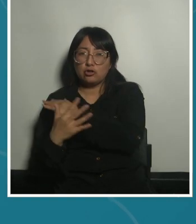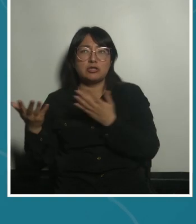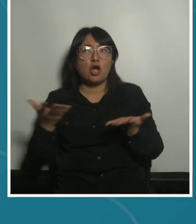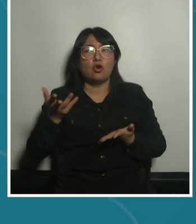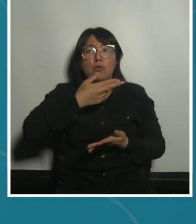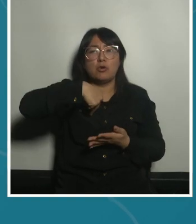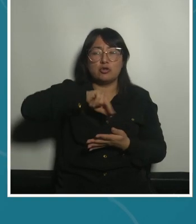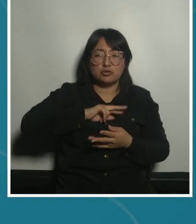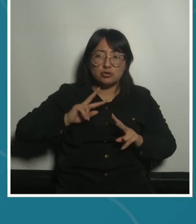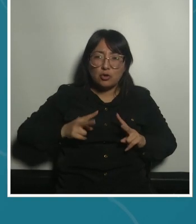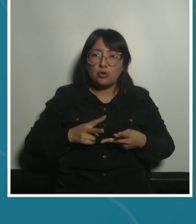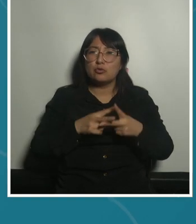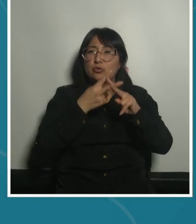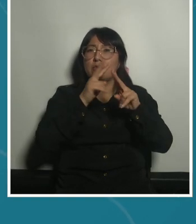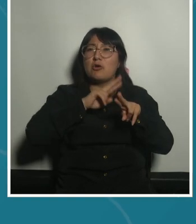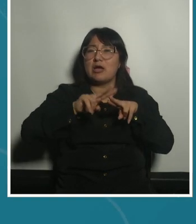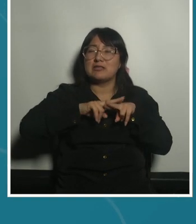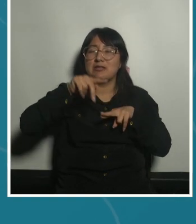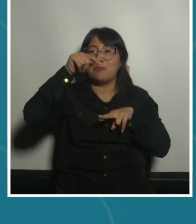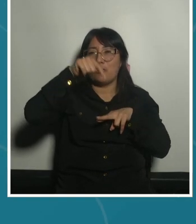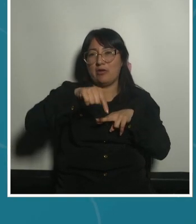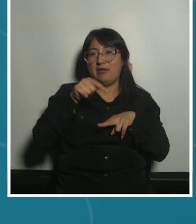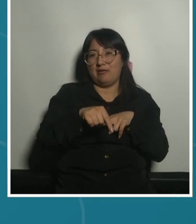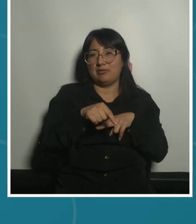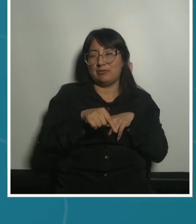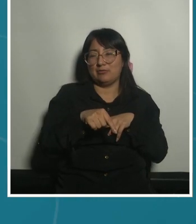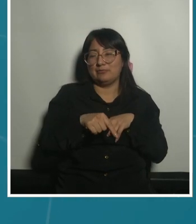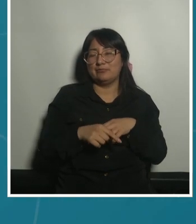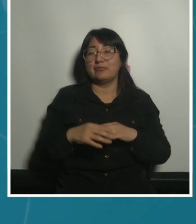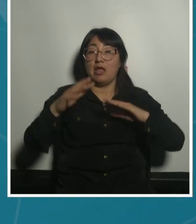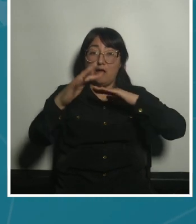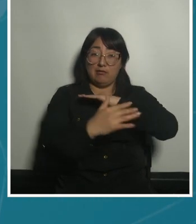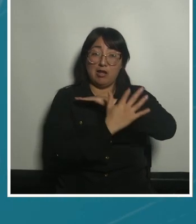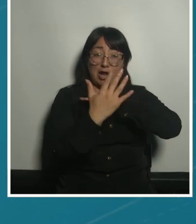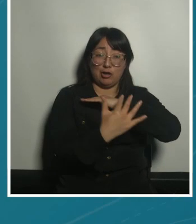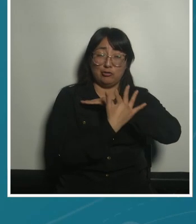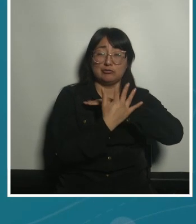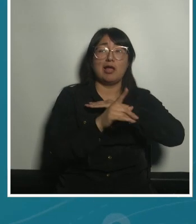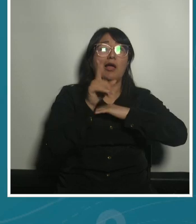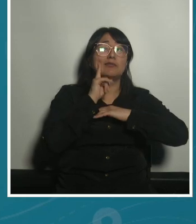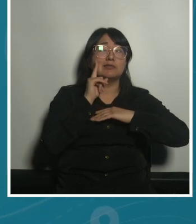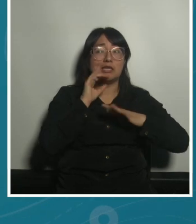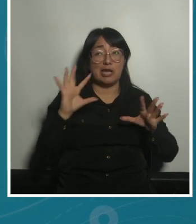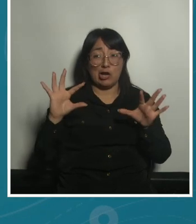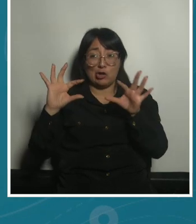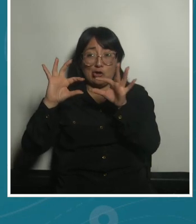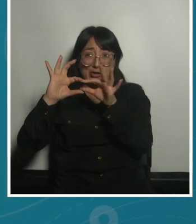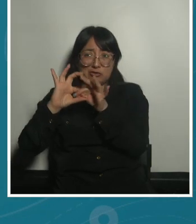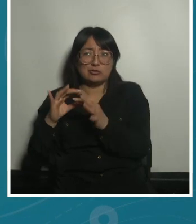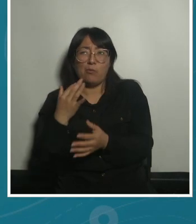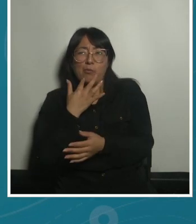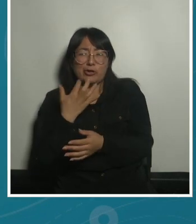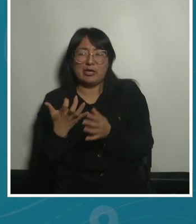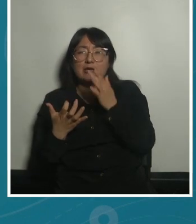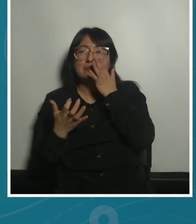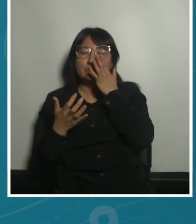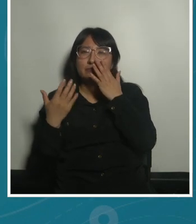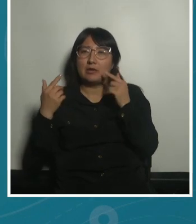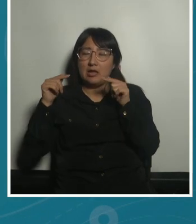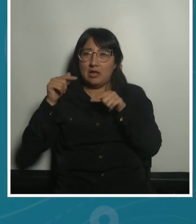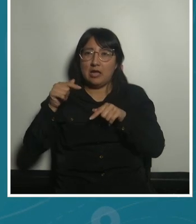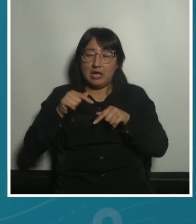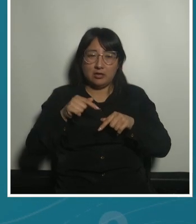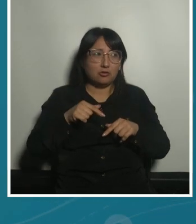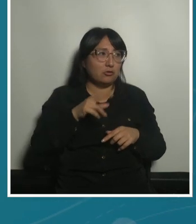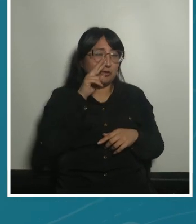construir estas ciudades. Y la costa también tiene una conexión longitudinal, porque en general estas bahías